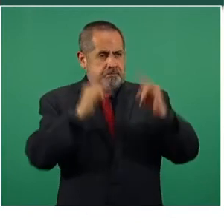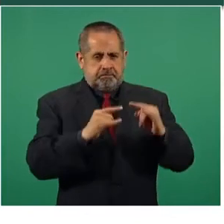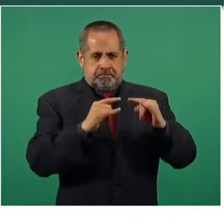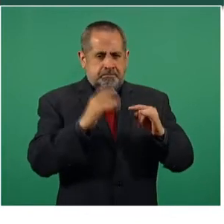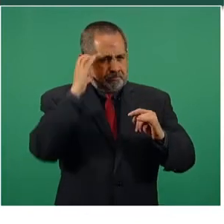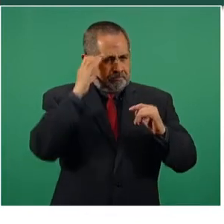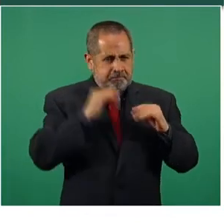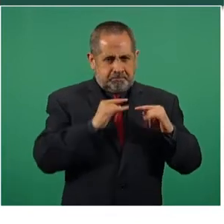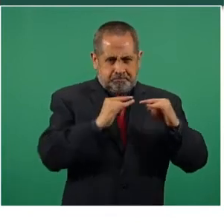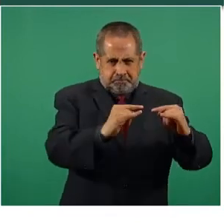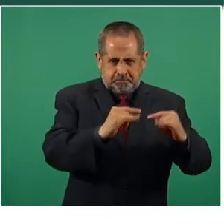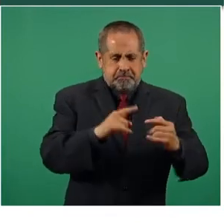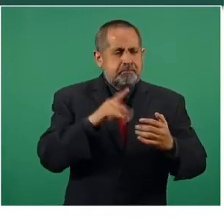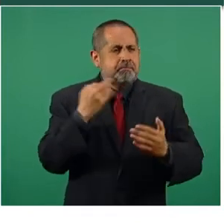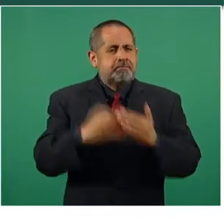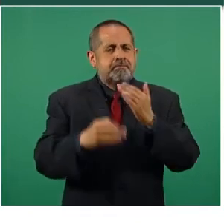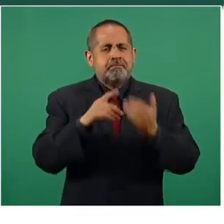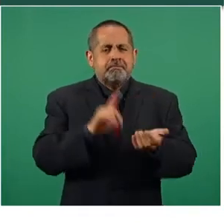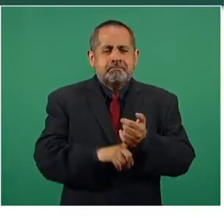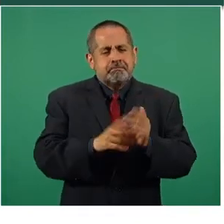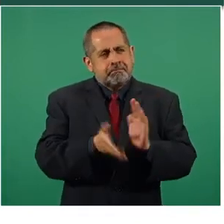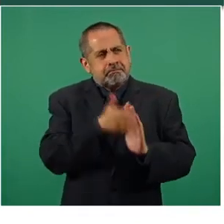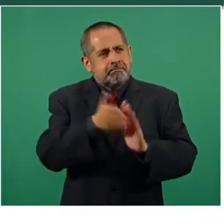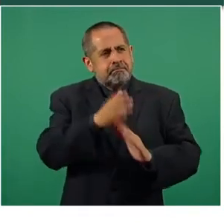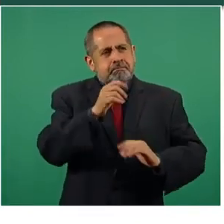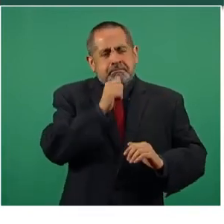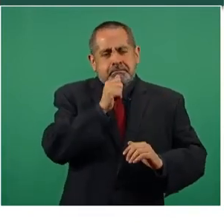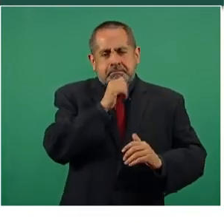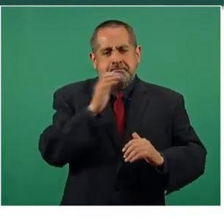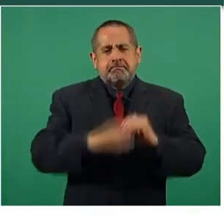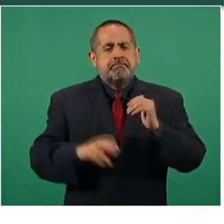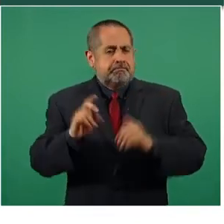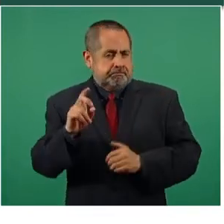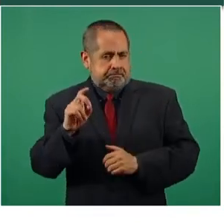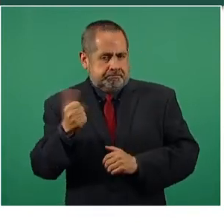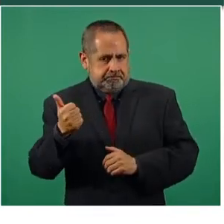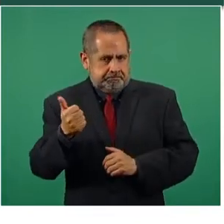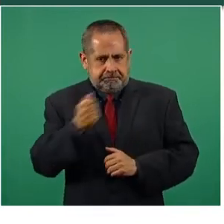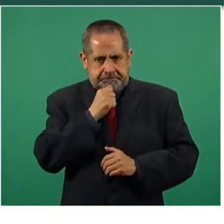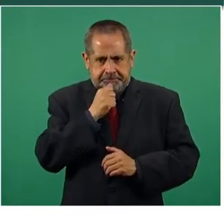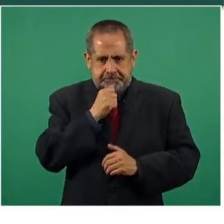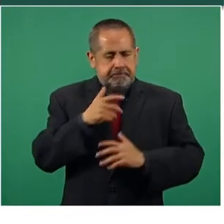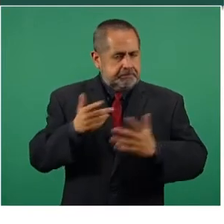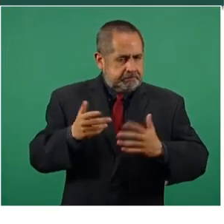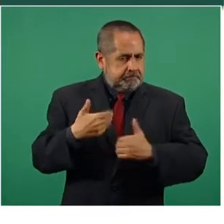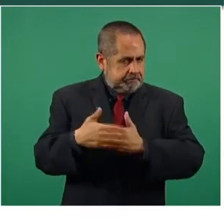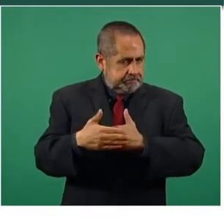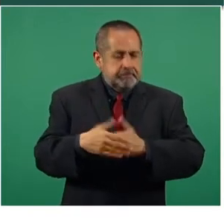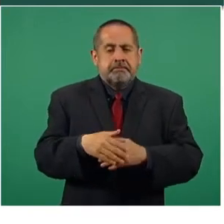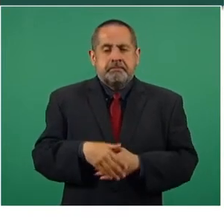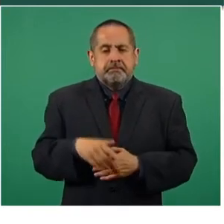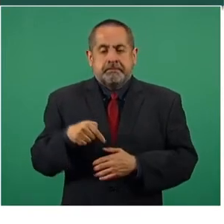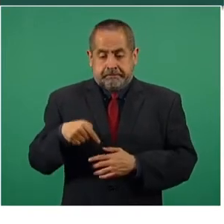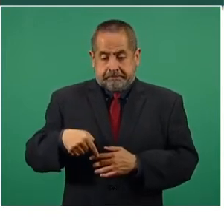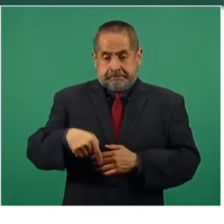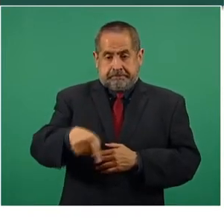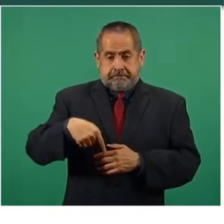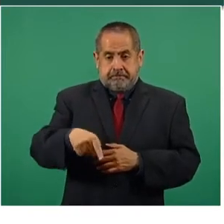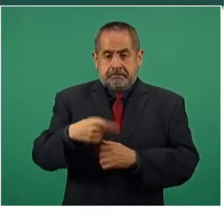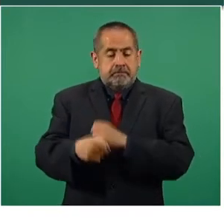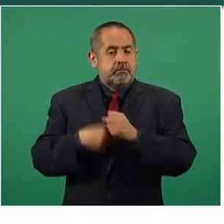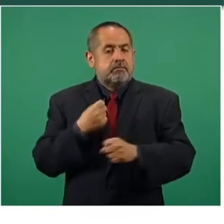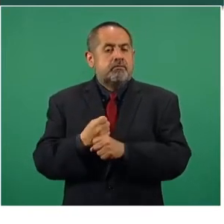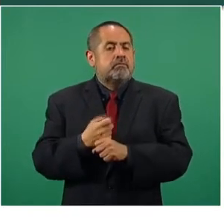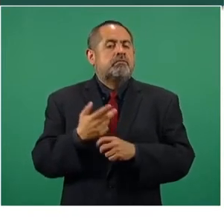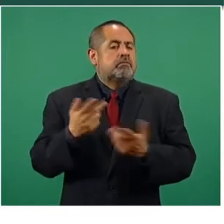solamente quedan en su fase final de construcción 36, y en el presente año tenemos